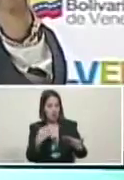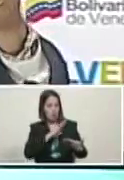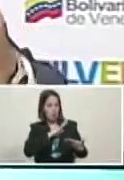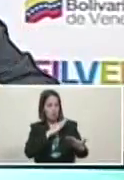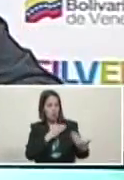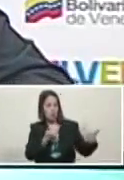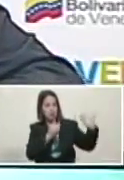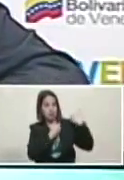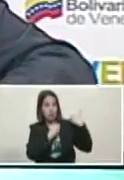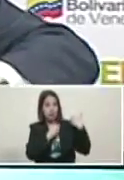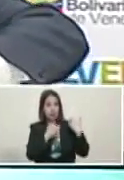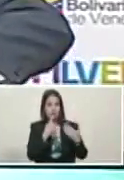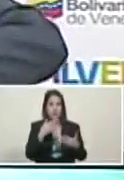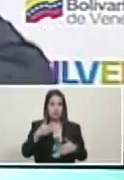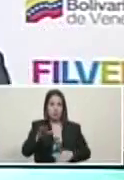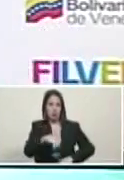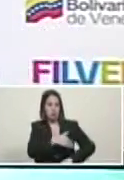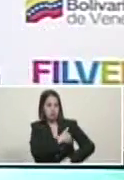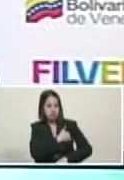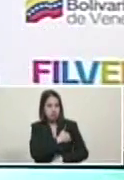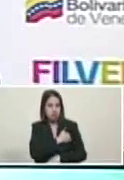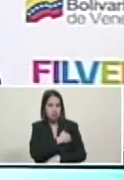uno naturalmente cargaba el libro aquí.